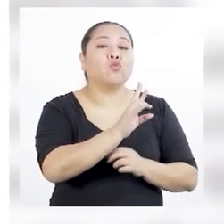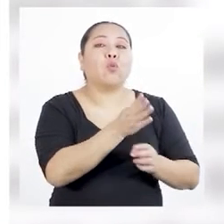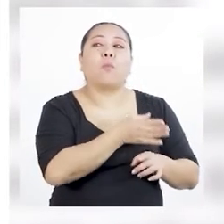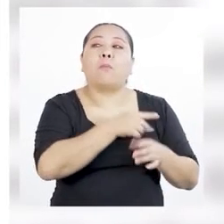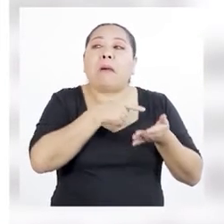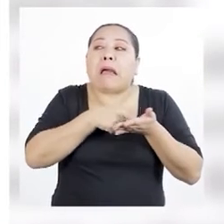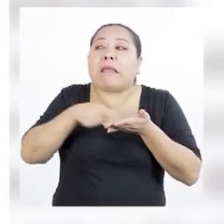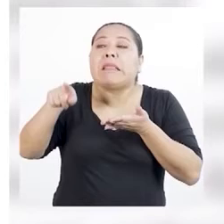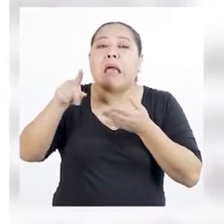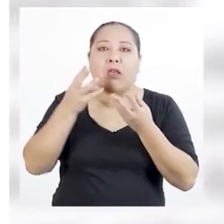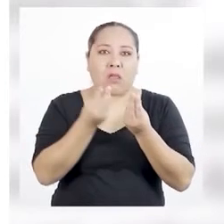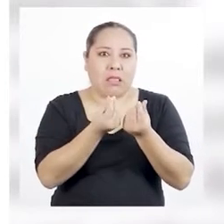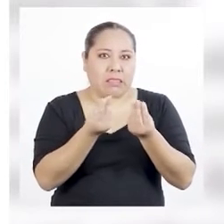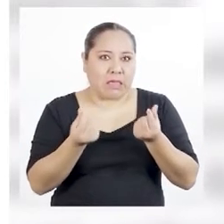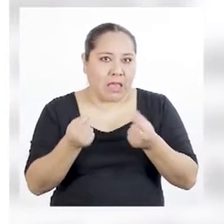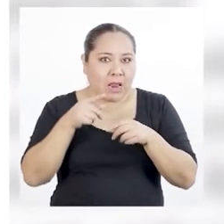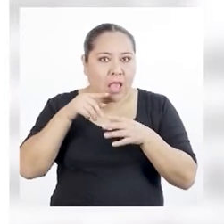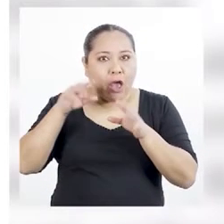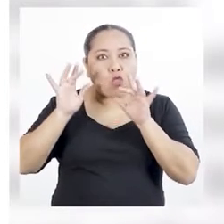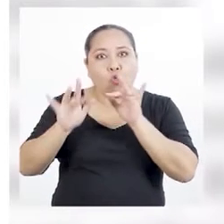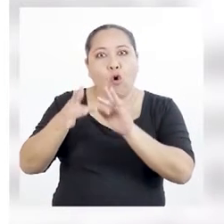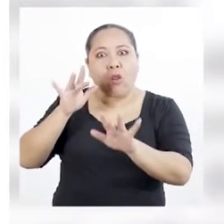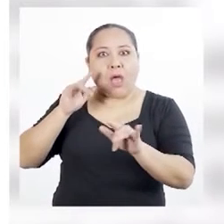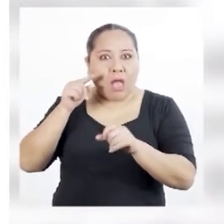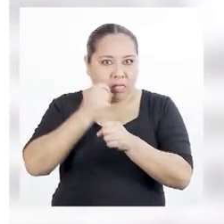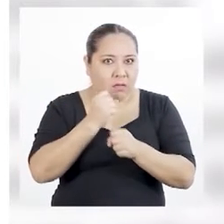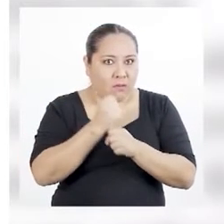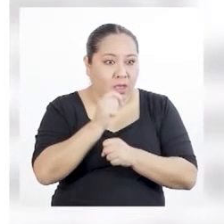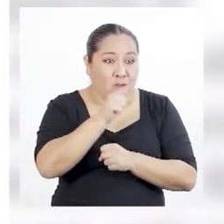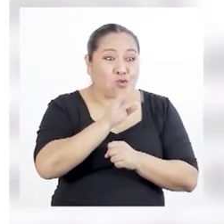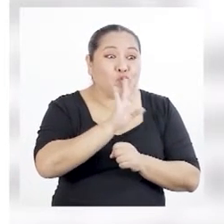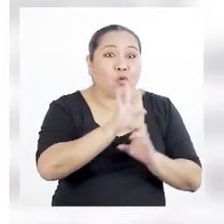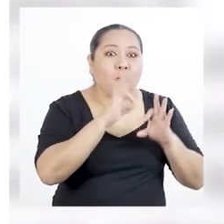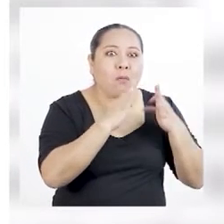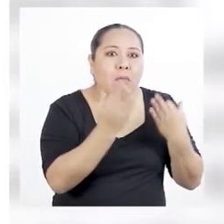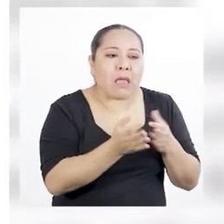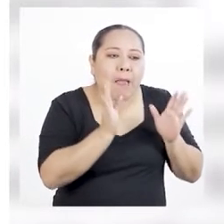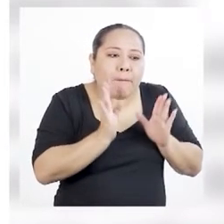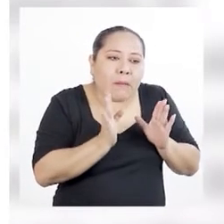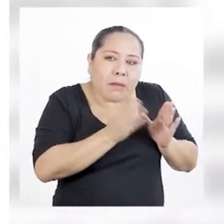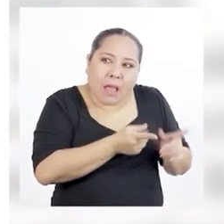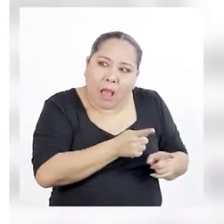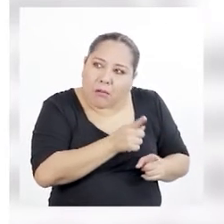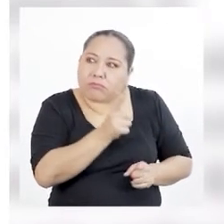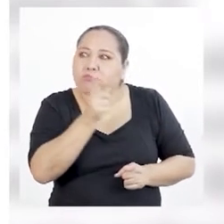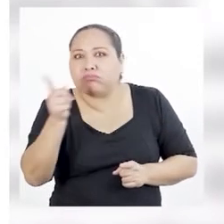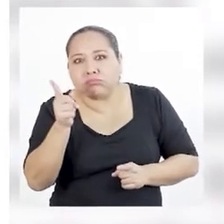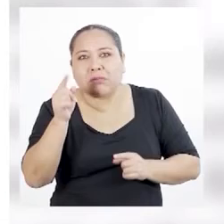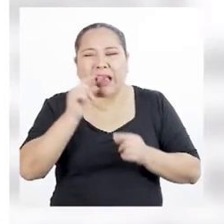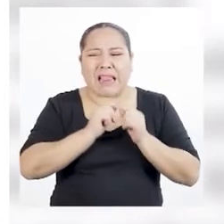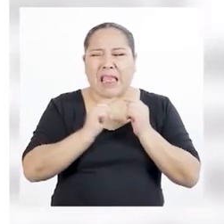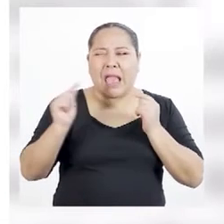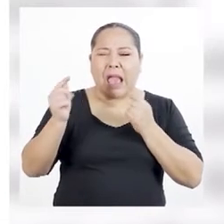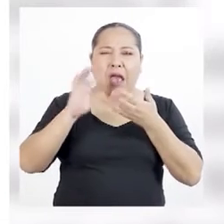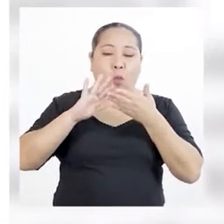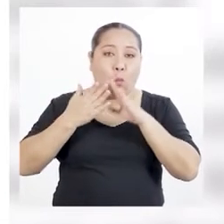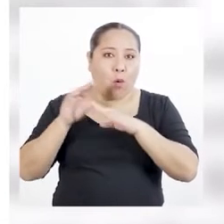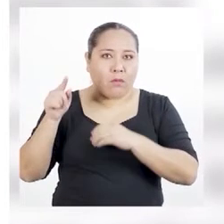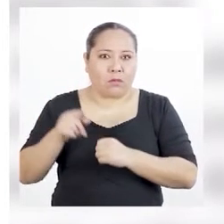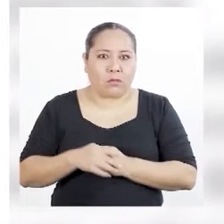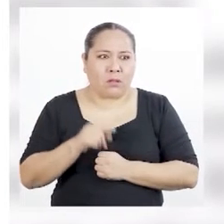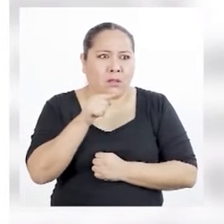trabajar a Tierra Dorada. Así que toda la familia de Tomás tuvo que prepararse para viajar a aquel lejano